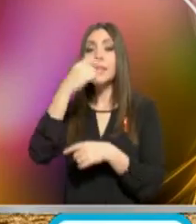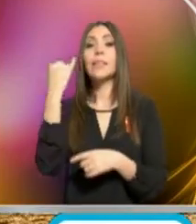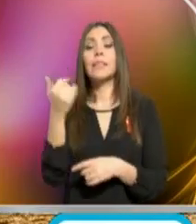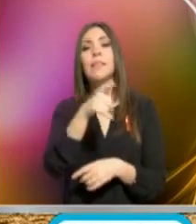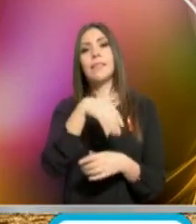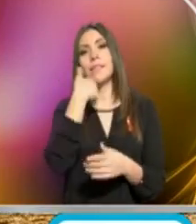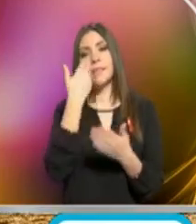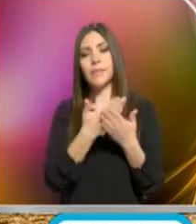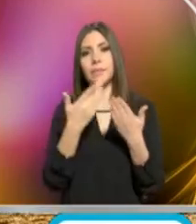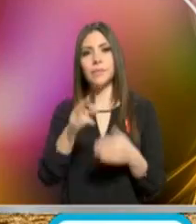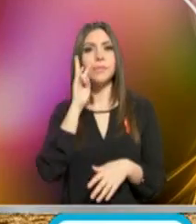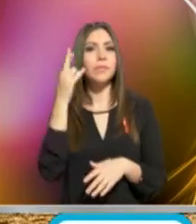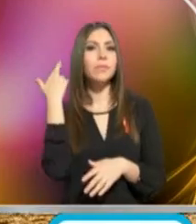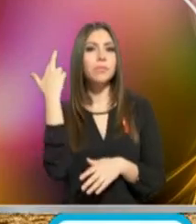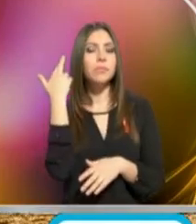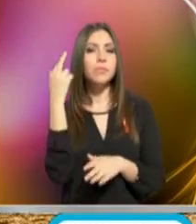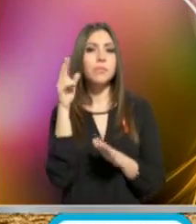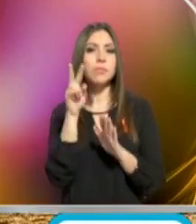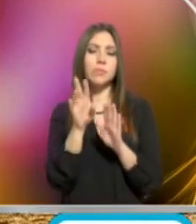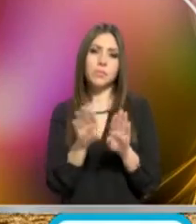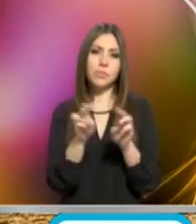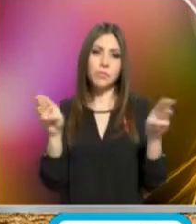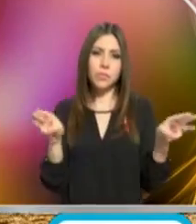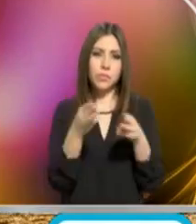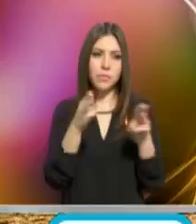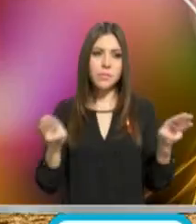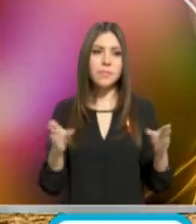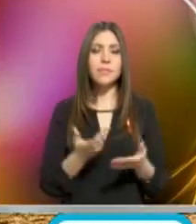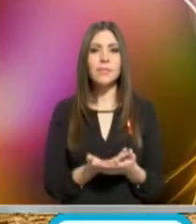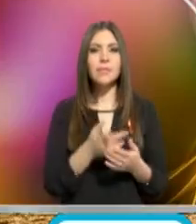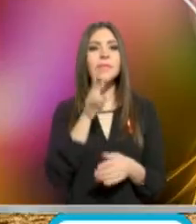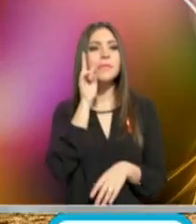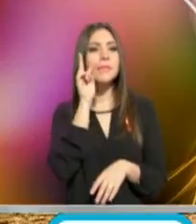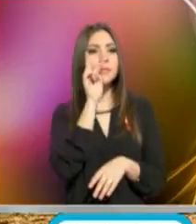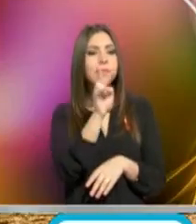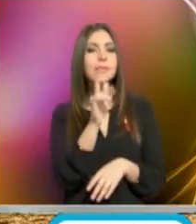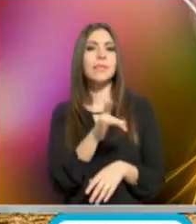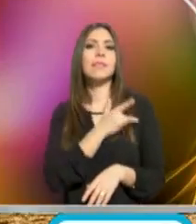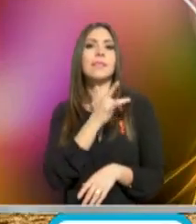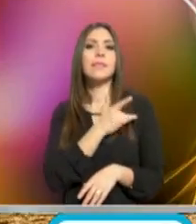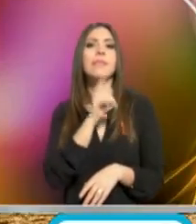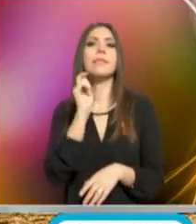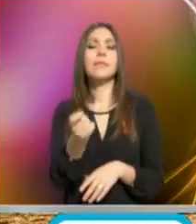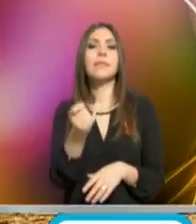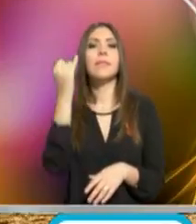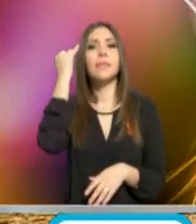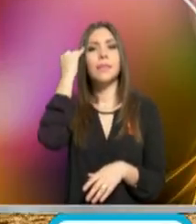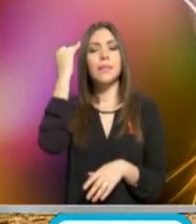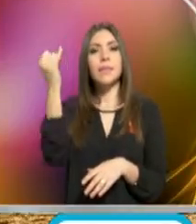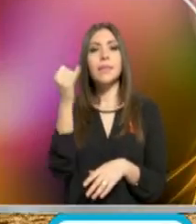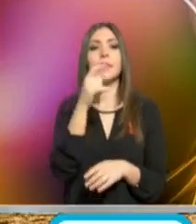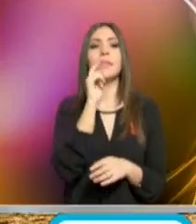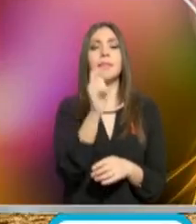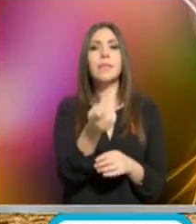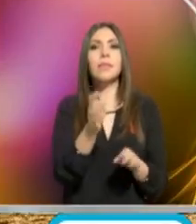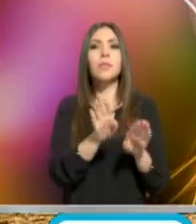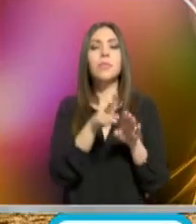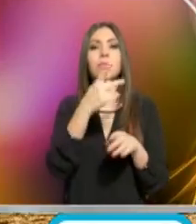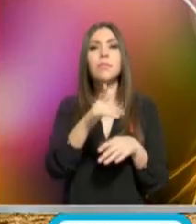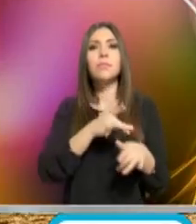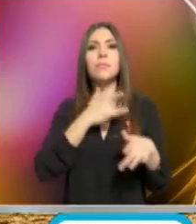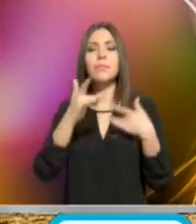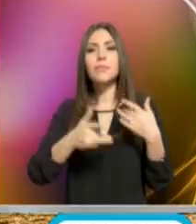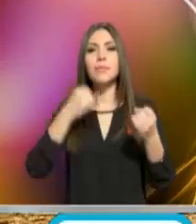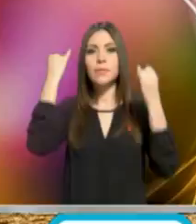música. ¿Qué siente, no? ¿Qué Sí, te imaginas? te invita. Porque ya tienes, exactamente, te invita a que tu imaginación